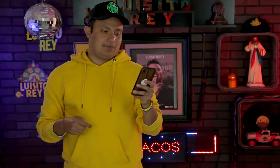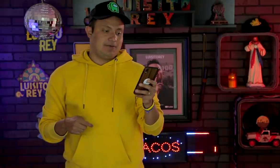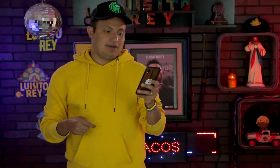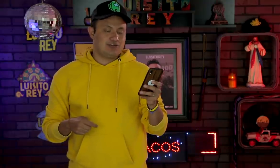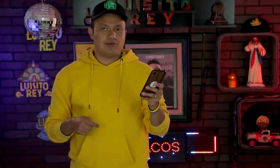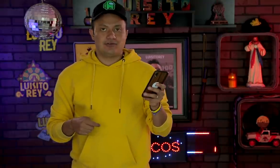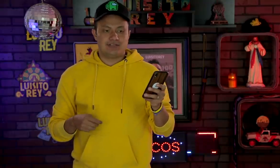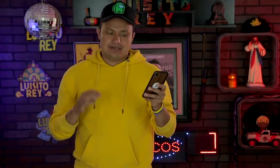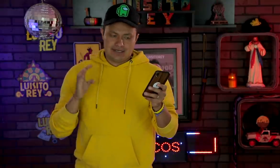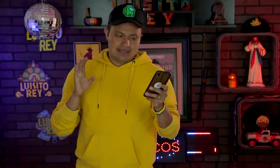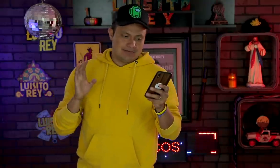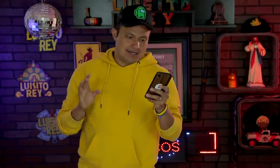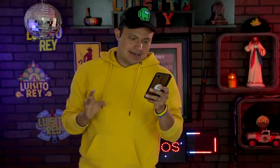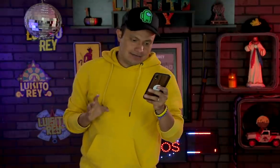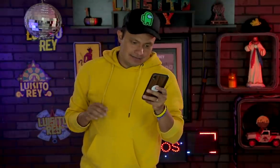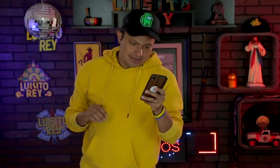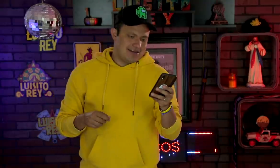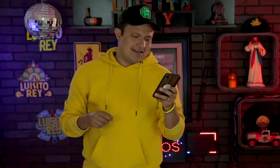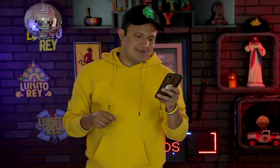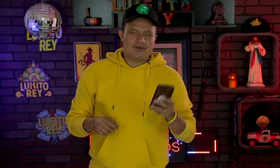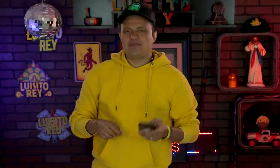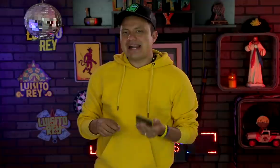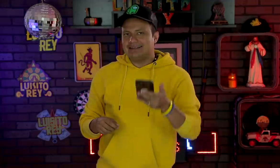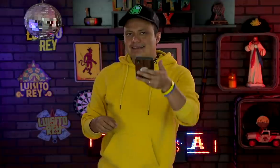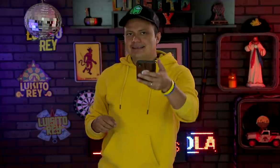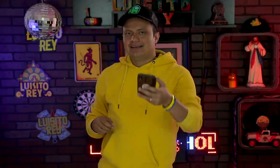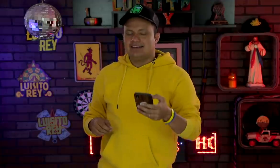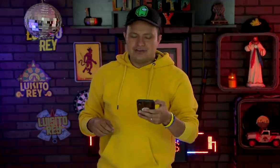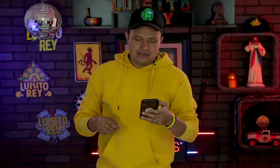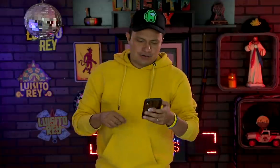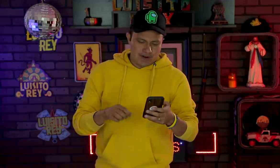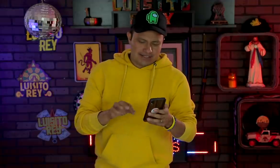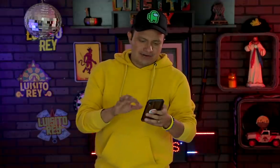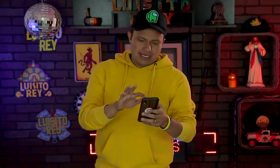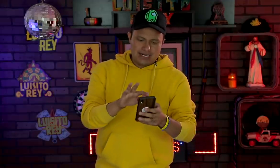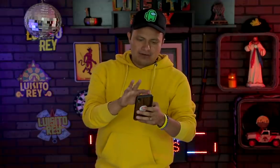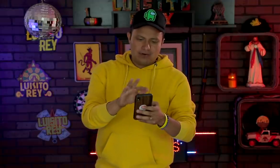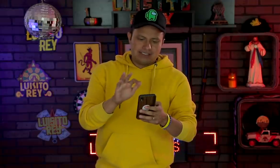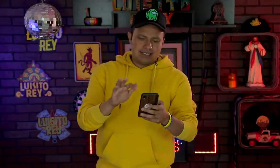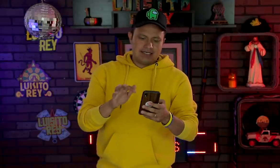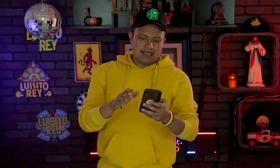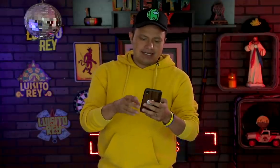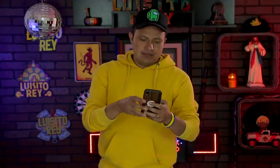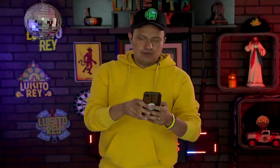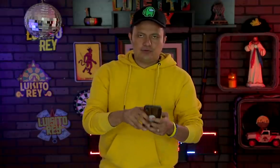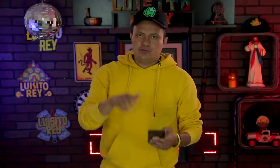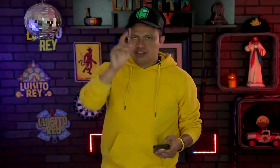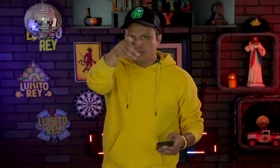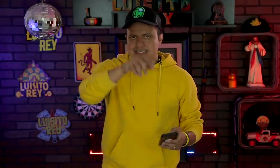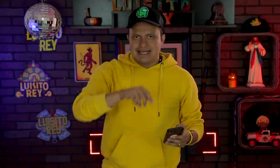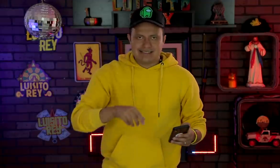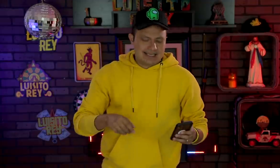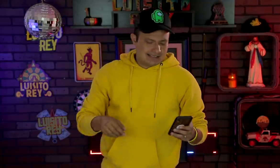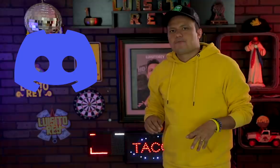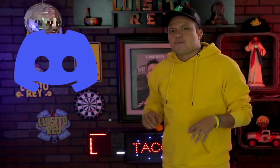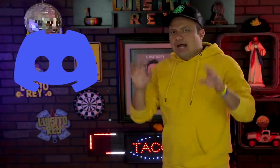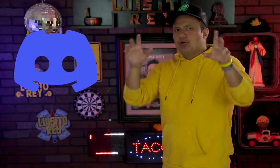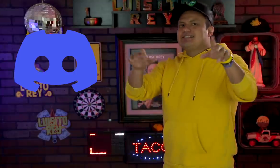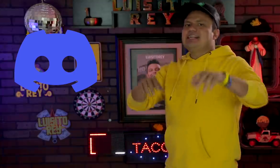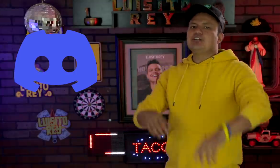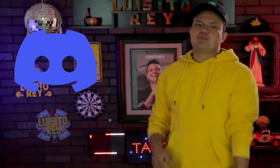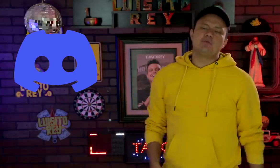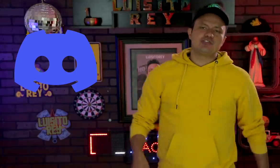Postdatas sobrevivieron todos Ah bueno Bueno Parte de lo que nos compartieron ahí en la encuesta del canal de YouTube Muchísimas gracias